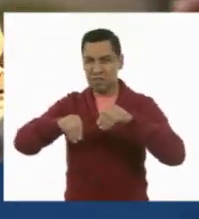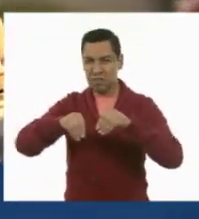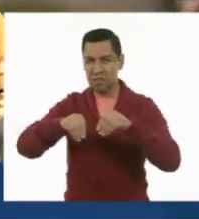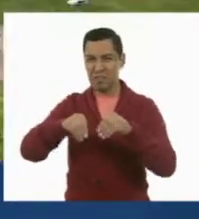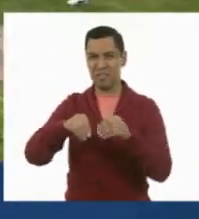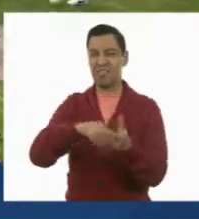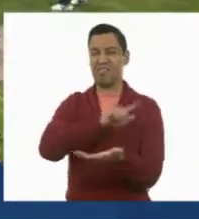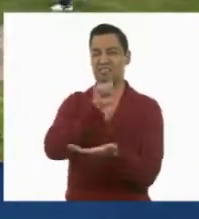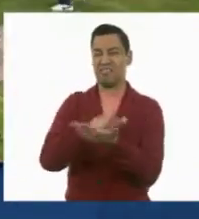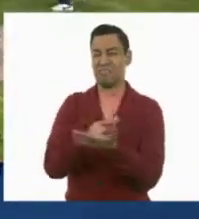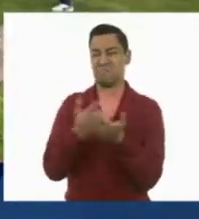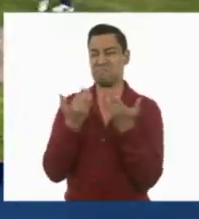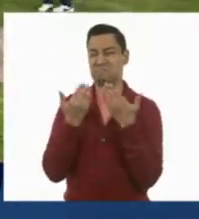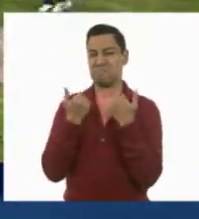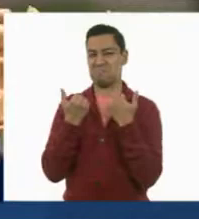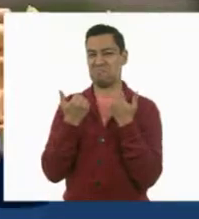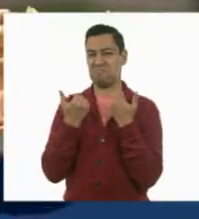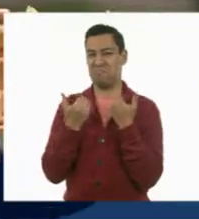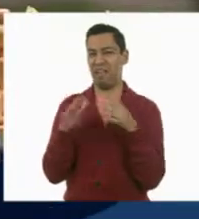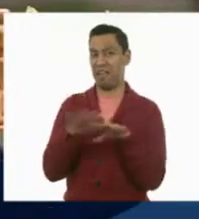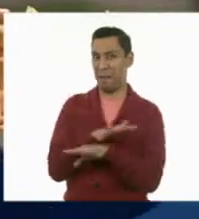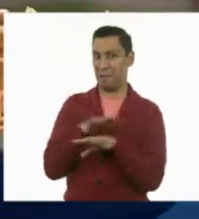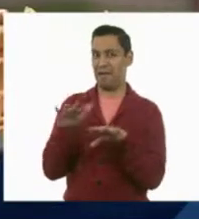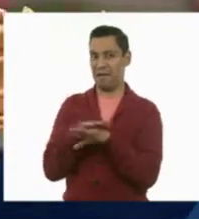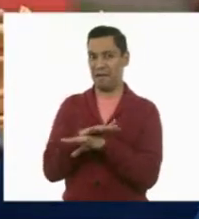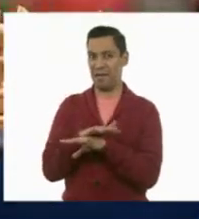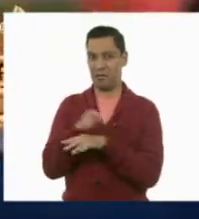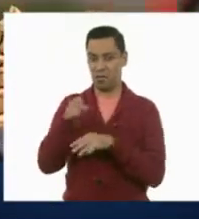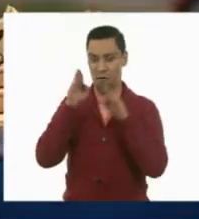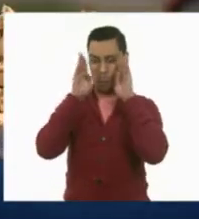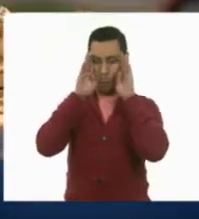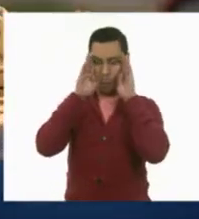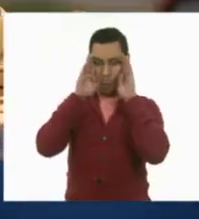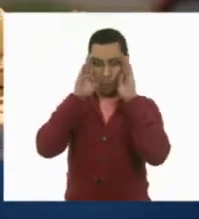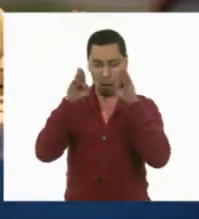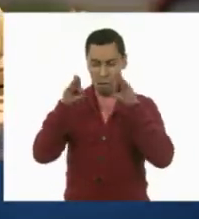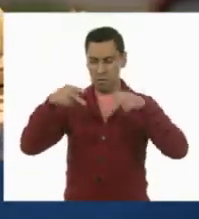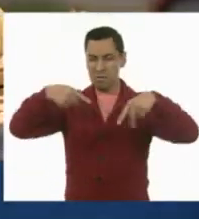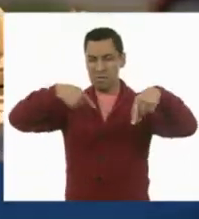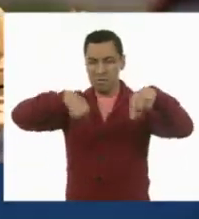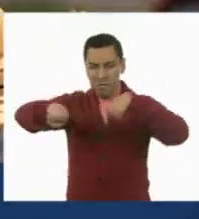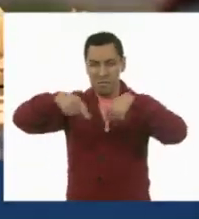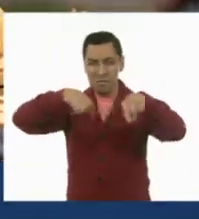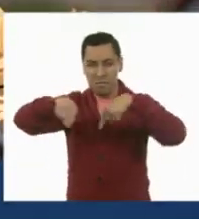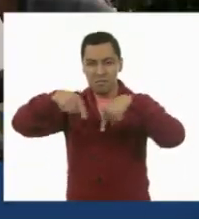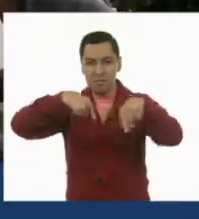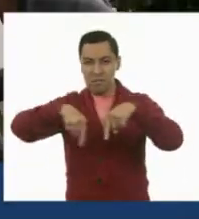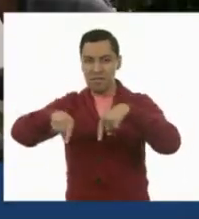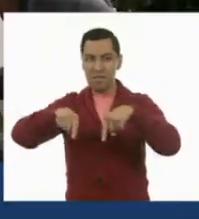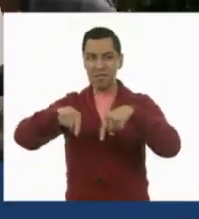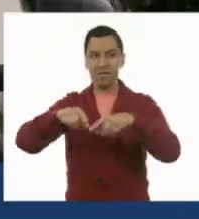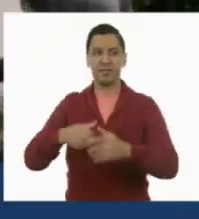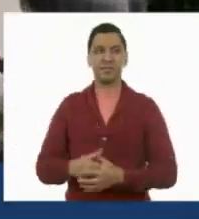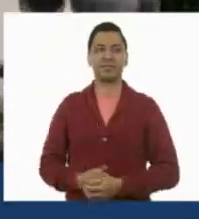Dios. Pues sí, se ve que estás muy concentrado en el fútbol.